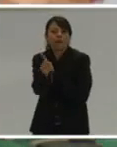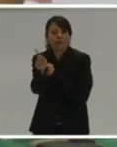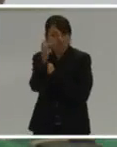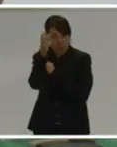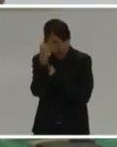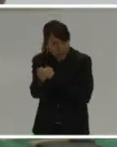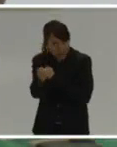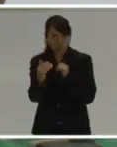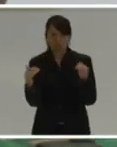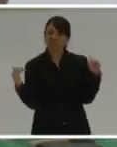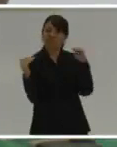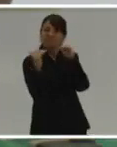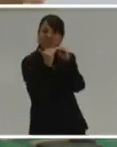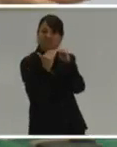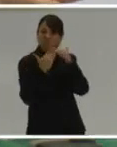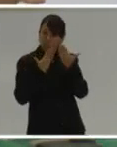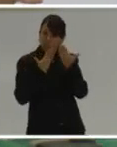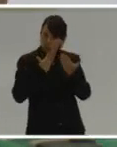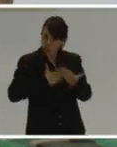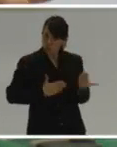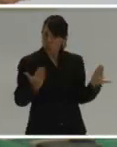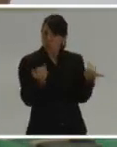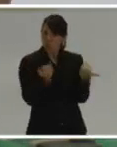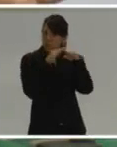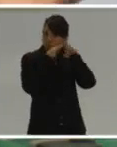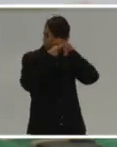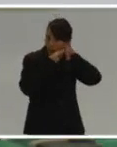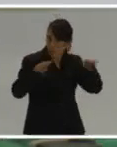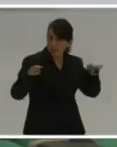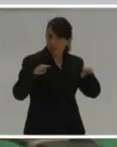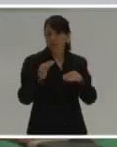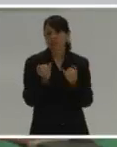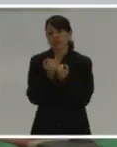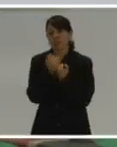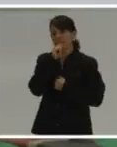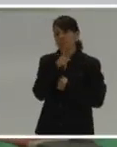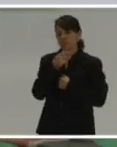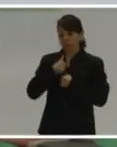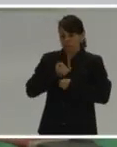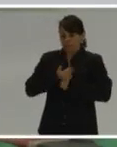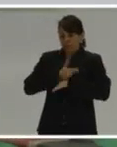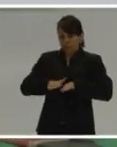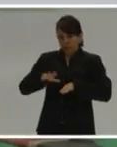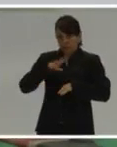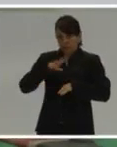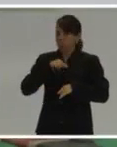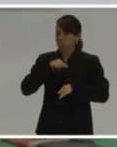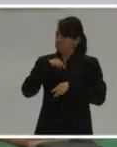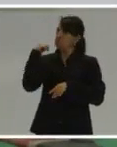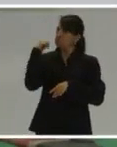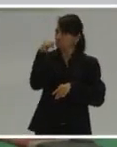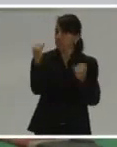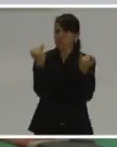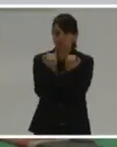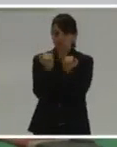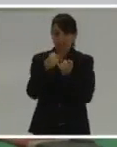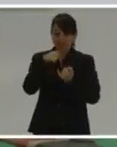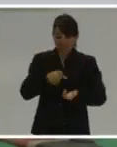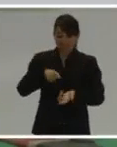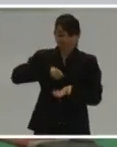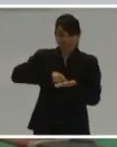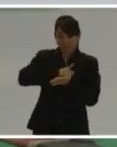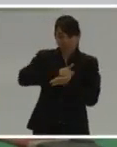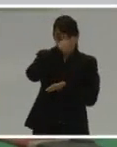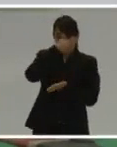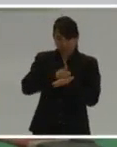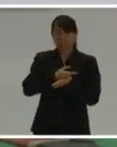democracia es el ejercicio de todos con derecho a una igualdad en información, porque en la ciudad tiene que existir